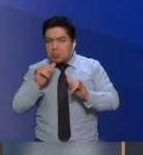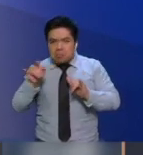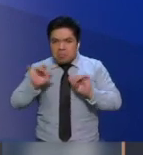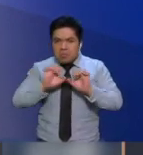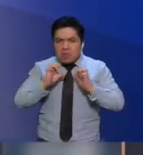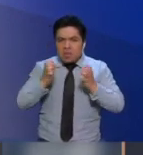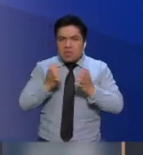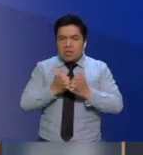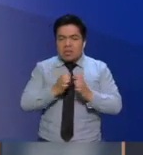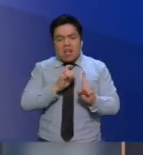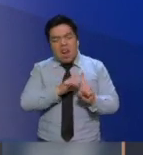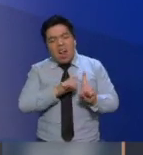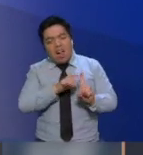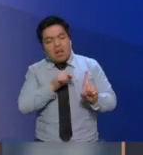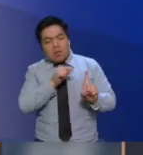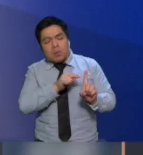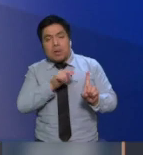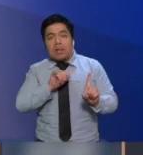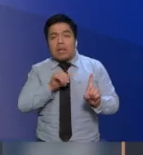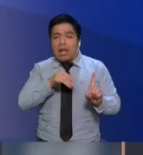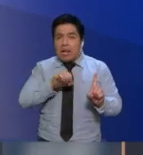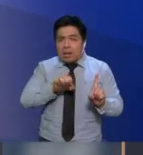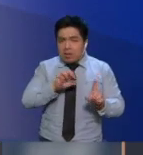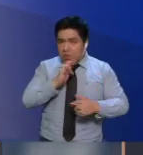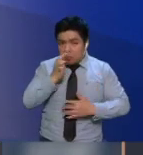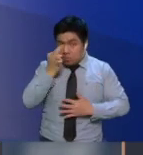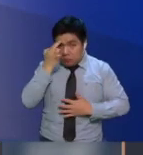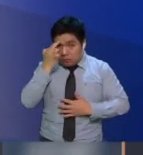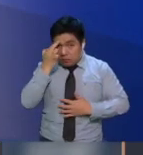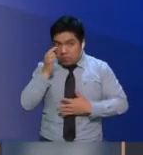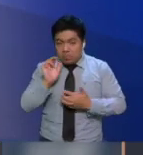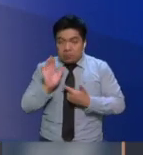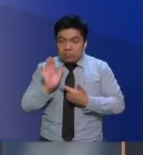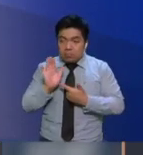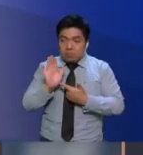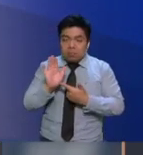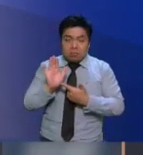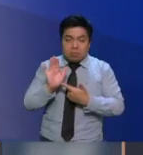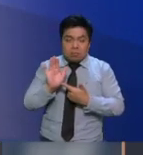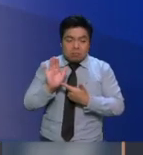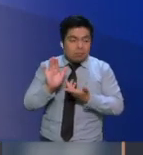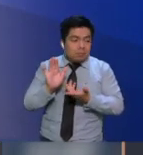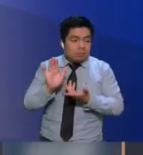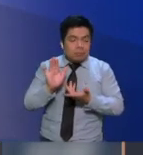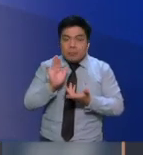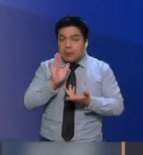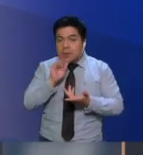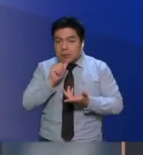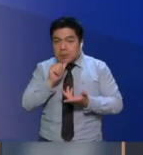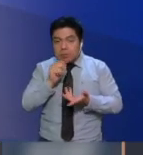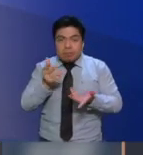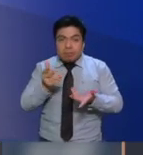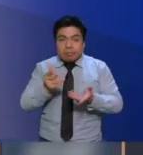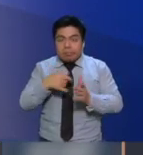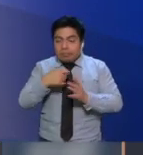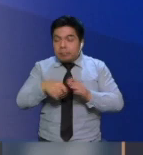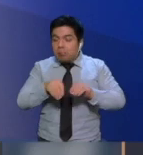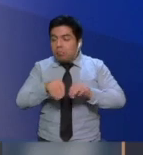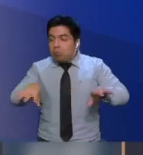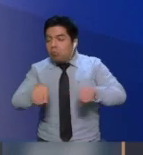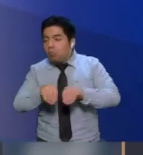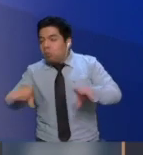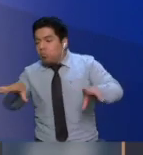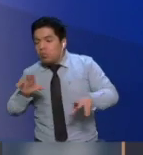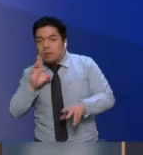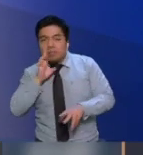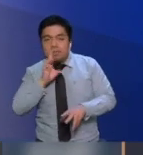y burlándose del INE. Y si no lo recuerda, le pondría el video, pero ¿qué cree? Después de que se viralizara y de que medios de comunicación